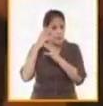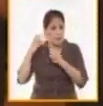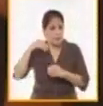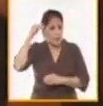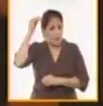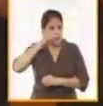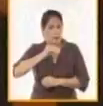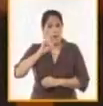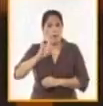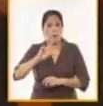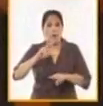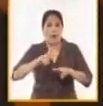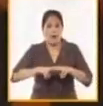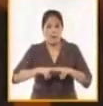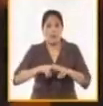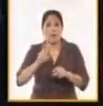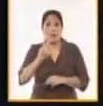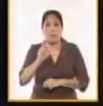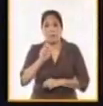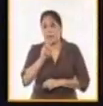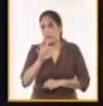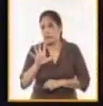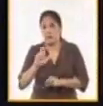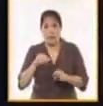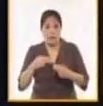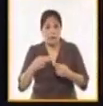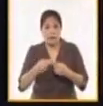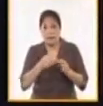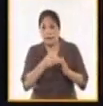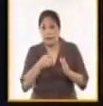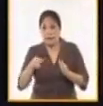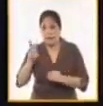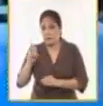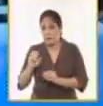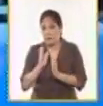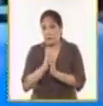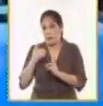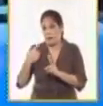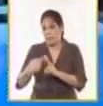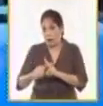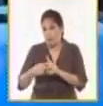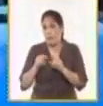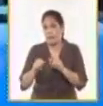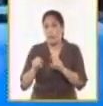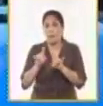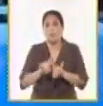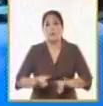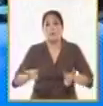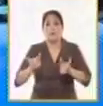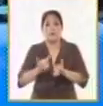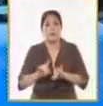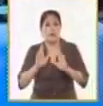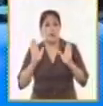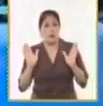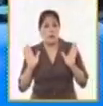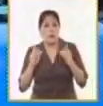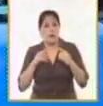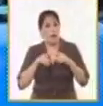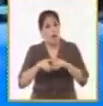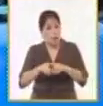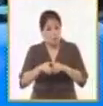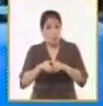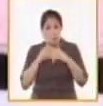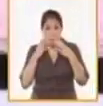UH 2025. El evento tendrá lugar hasta el 30 de mayo, principalmente en la Universidad de La Habana. Acogerá a